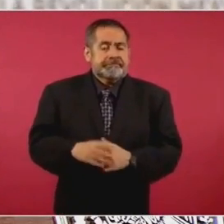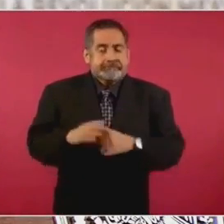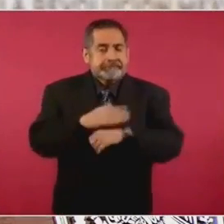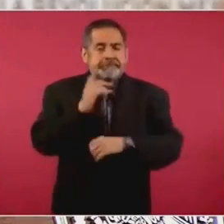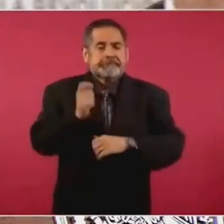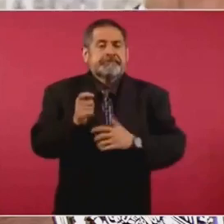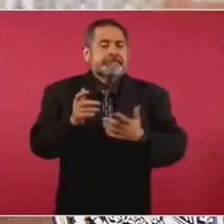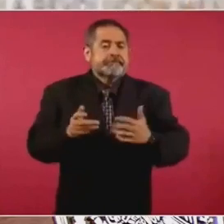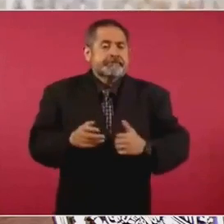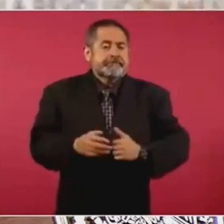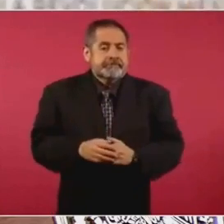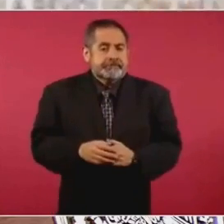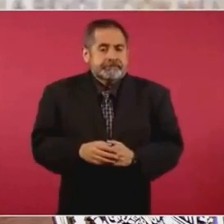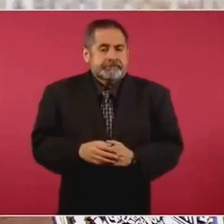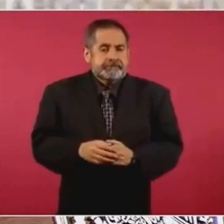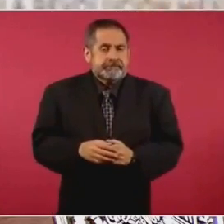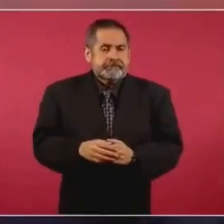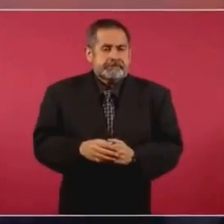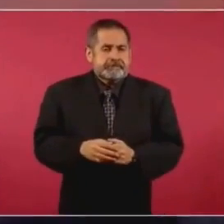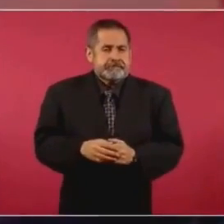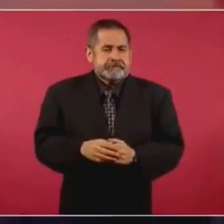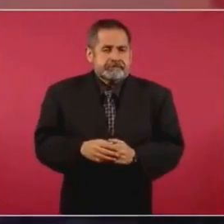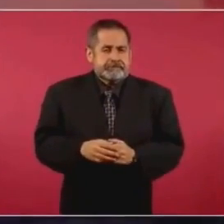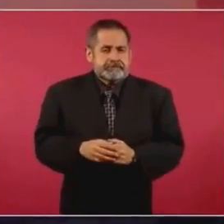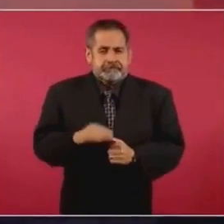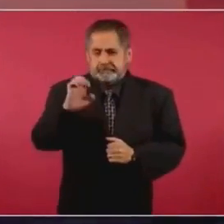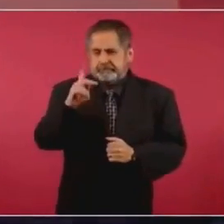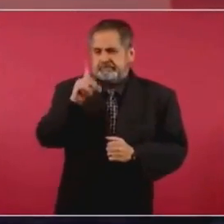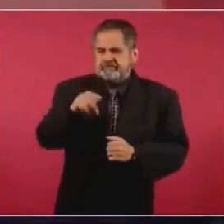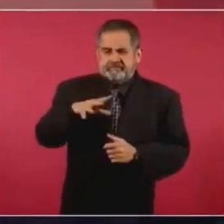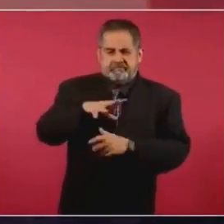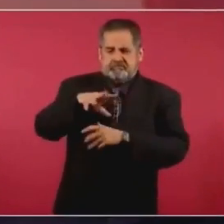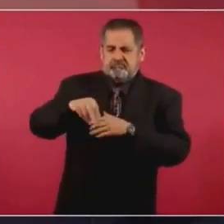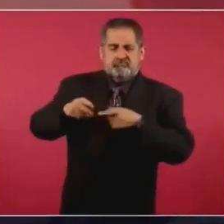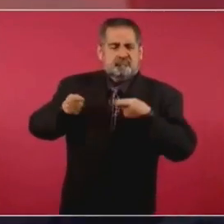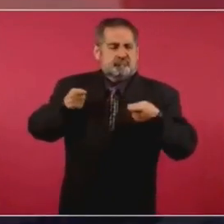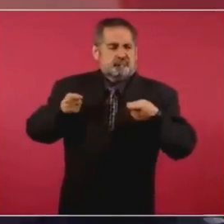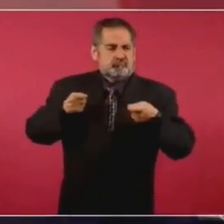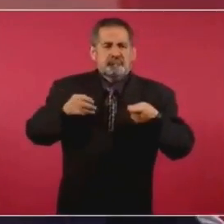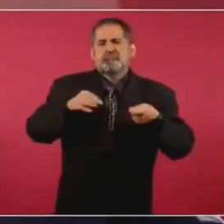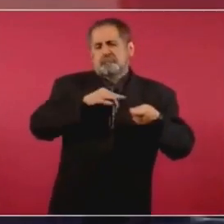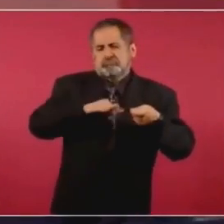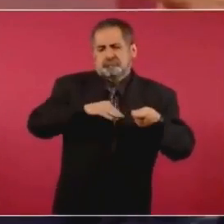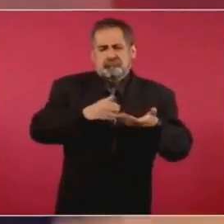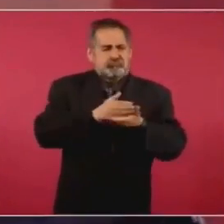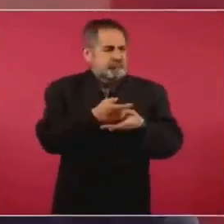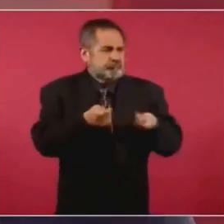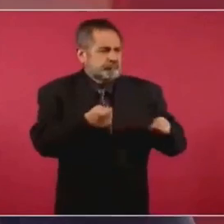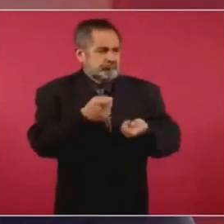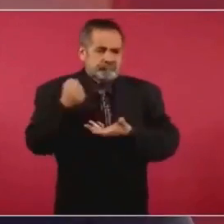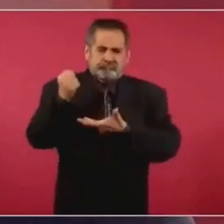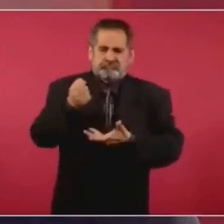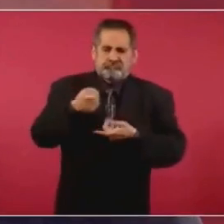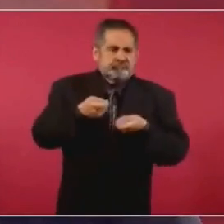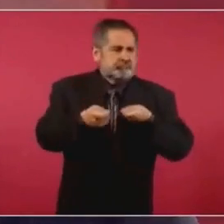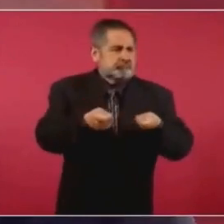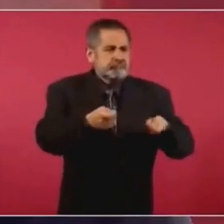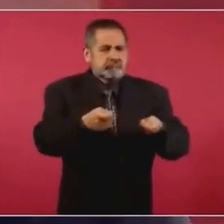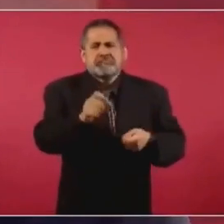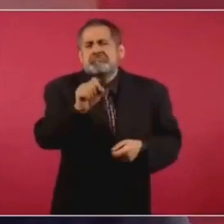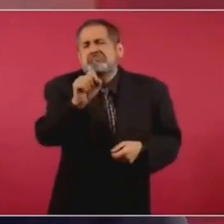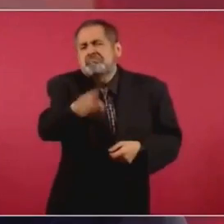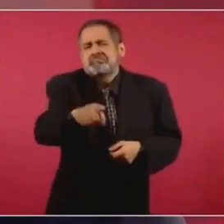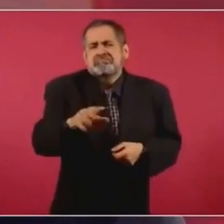Porque tiene el aparato, el presupuesto, lo quiso